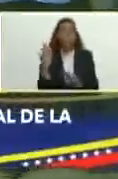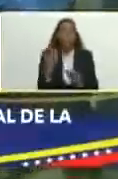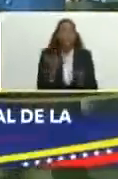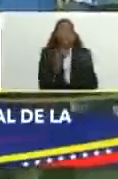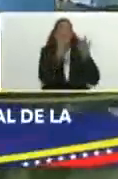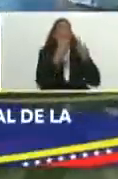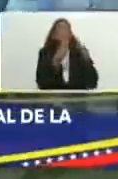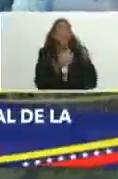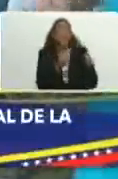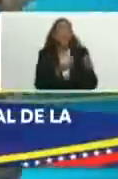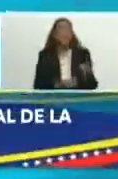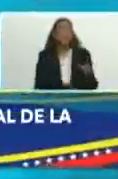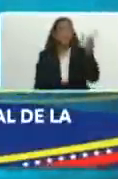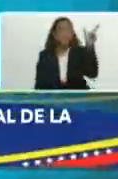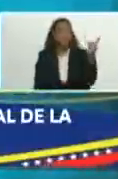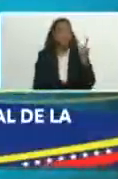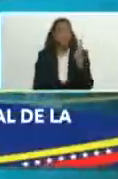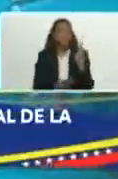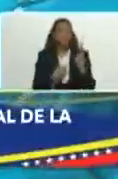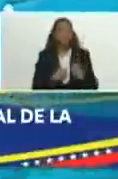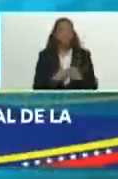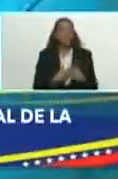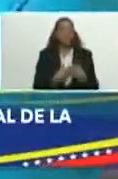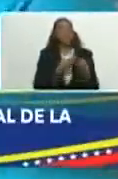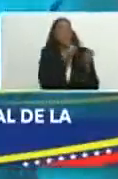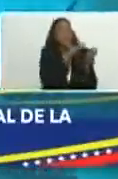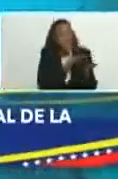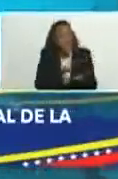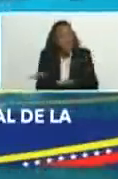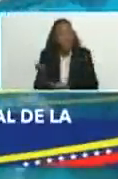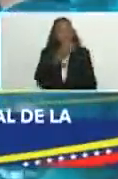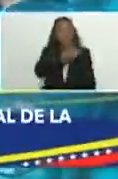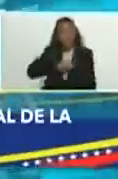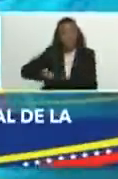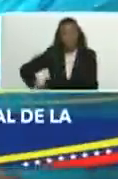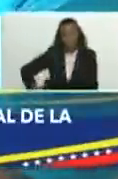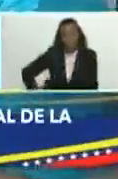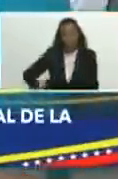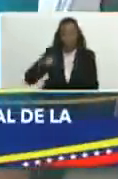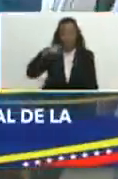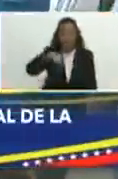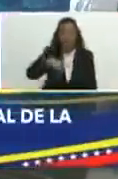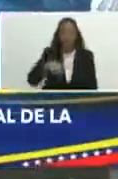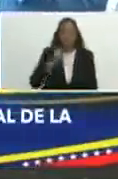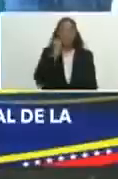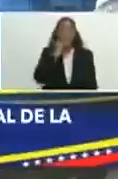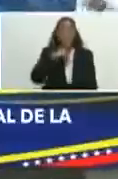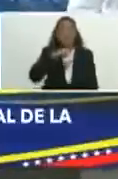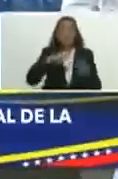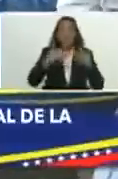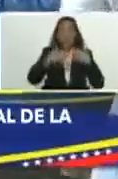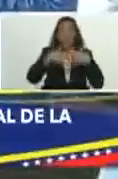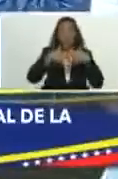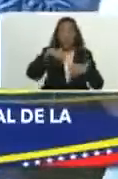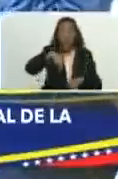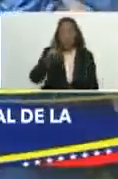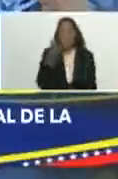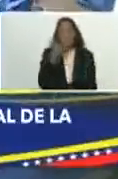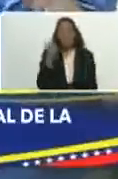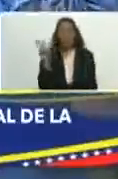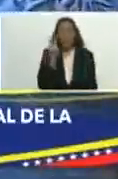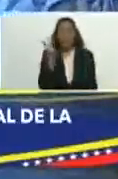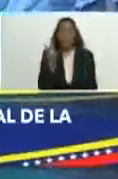todo. Bueno, presidente, bienvenido primeramente aquí a Gullier, la casa donde se fabrican los mejores cauchos de Venezuela.